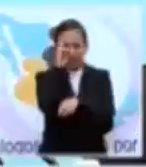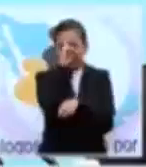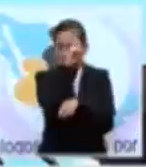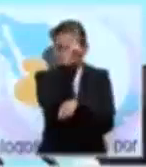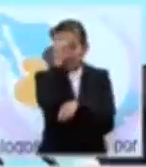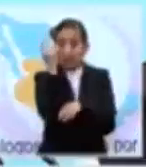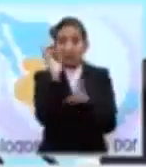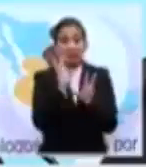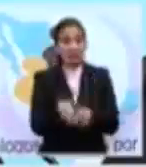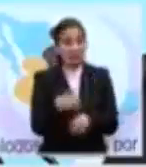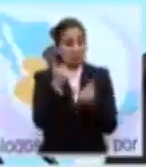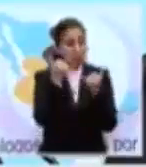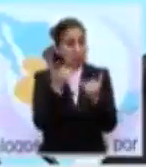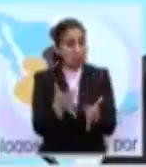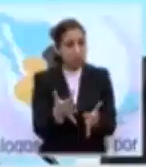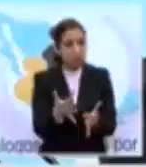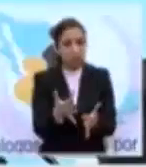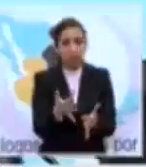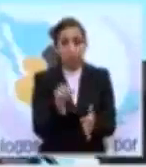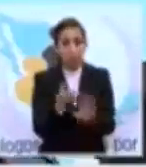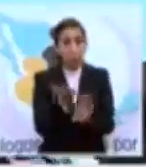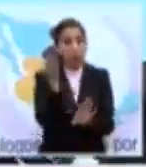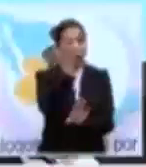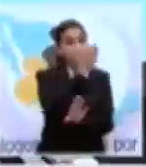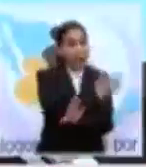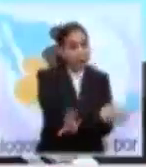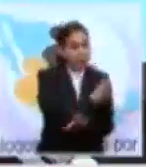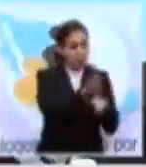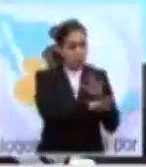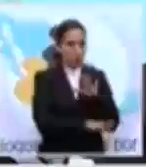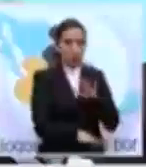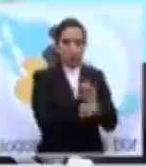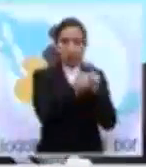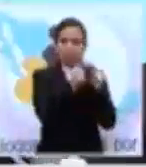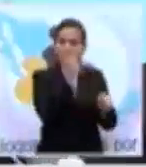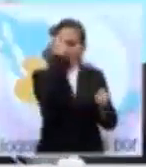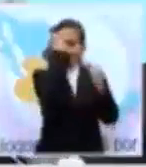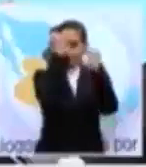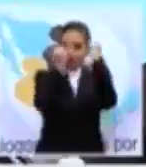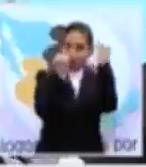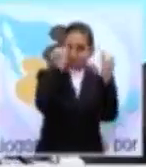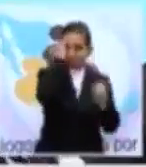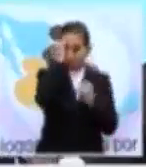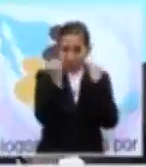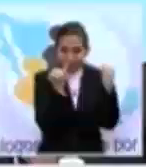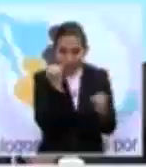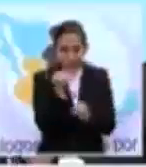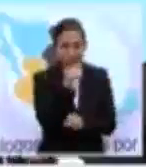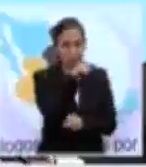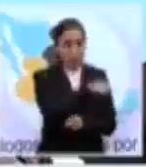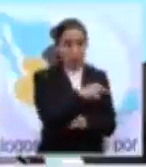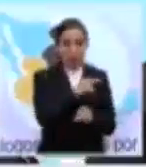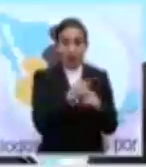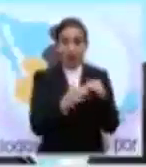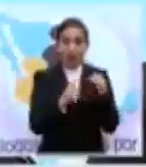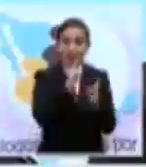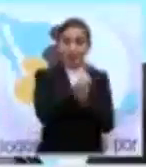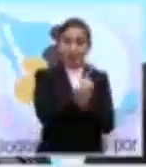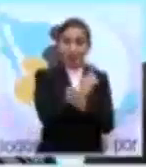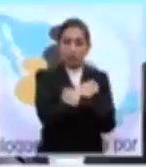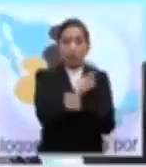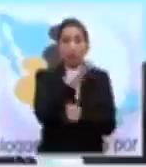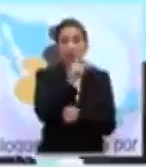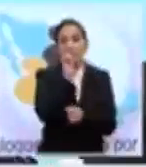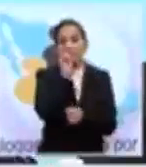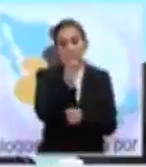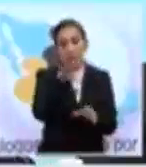quizás, no la que tenía mayores cimientos de ideología sobre esa reforma, pero